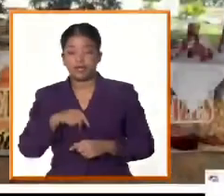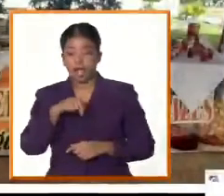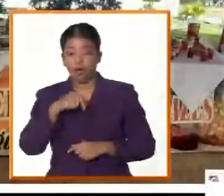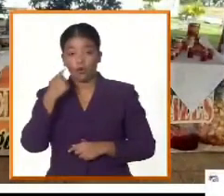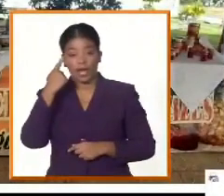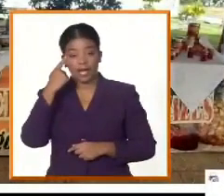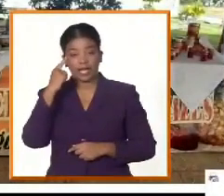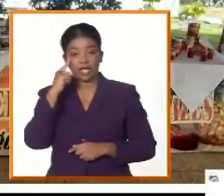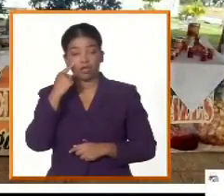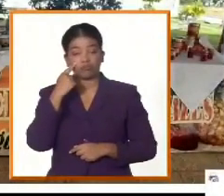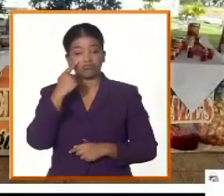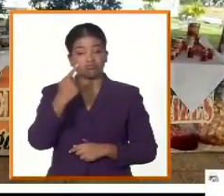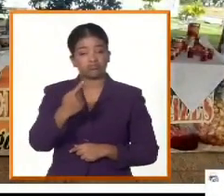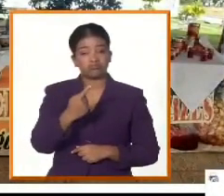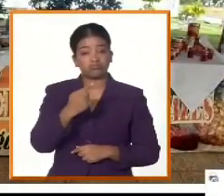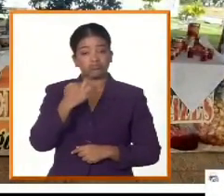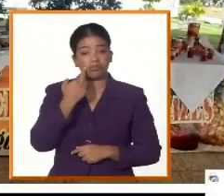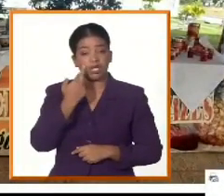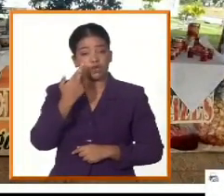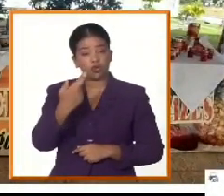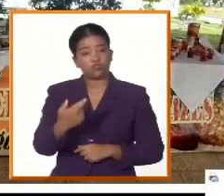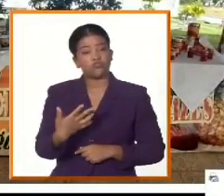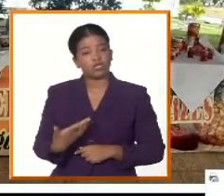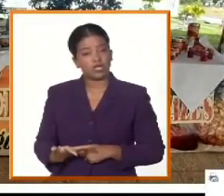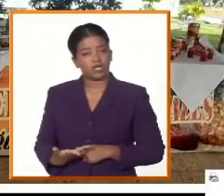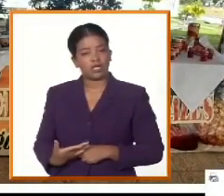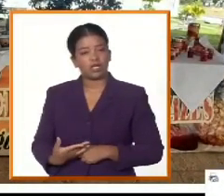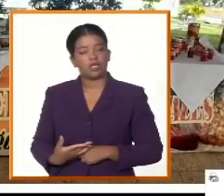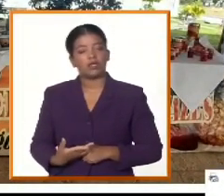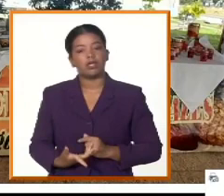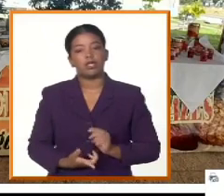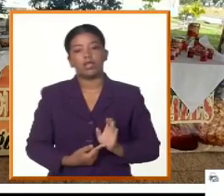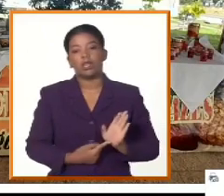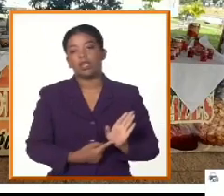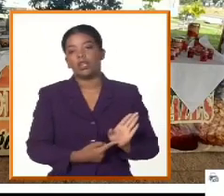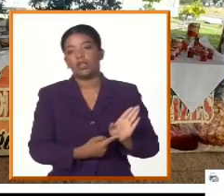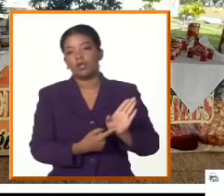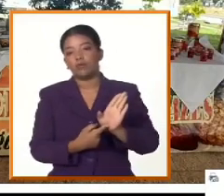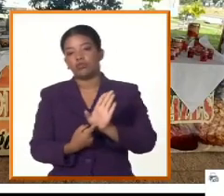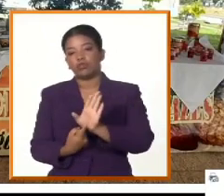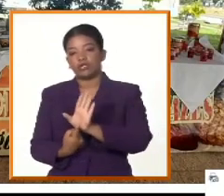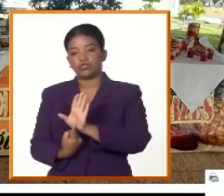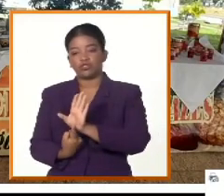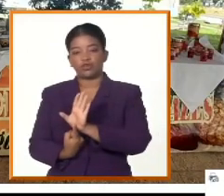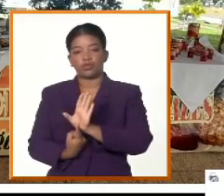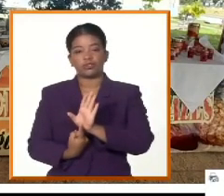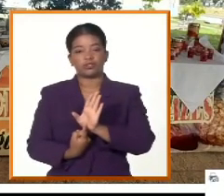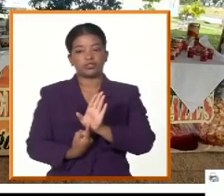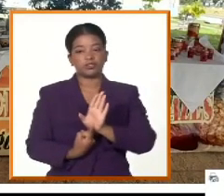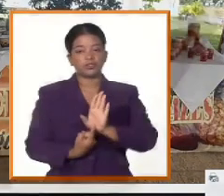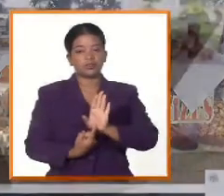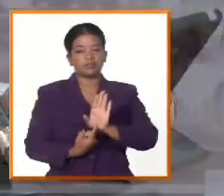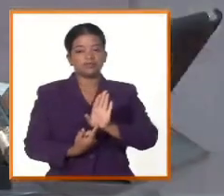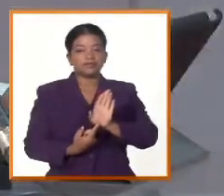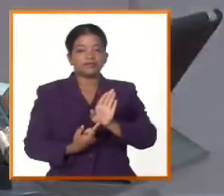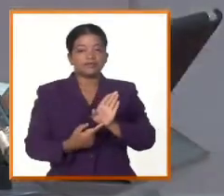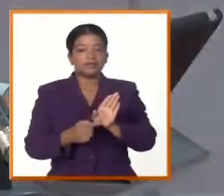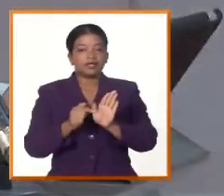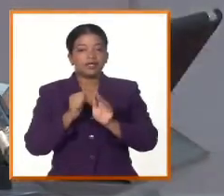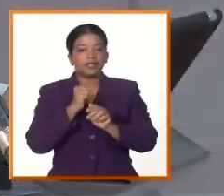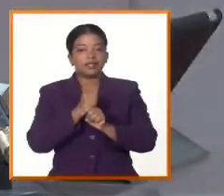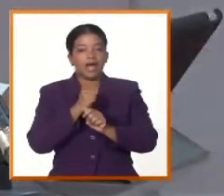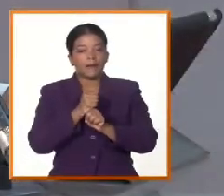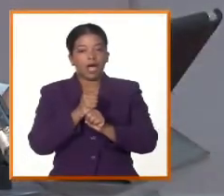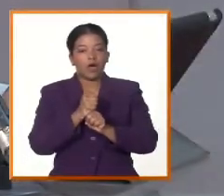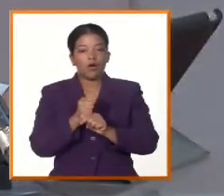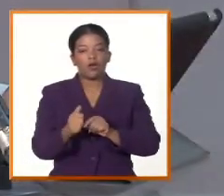justo reconocer que la demostración palpable de la implementación de la ley es el